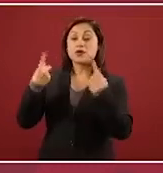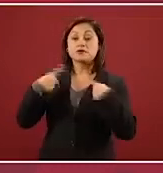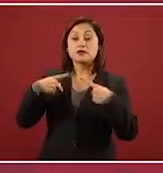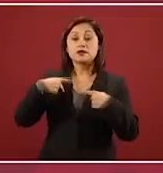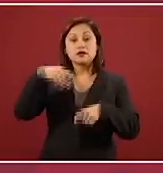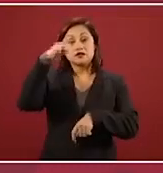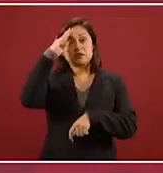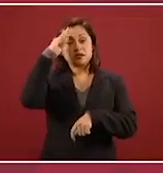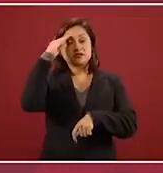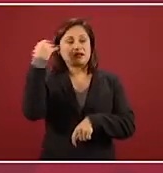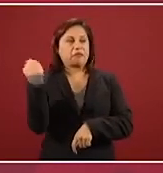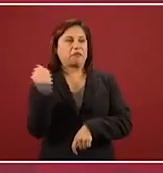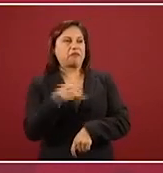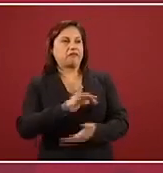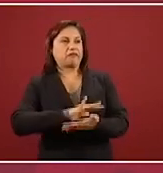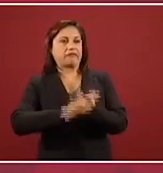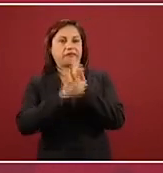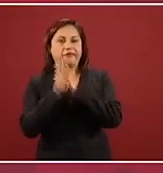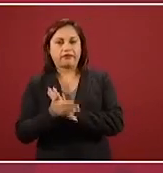pues ahora están sorprendidos,